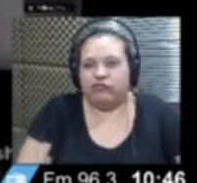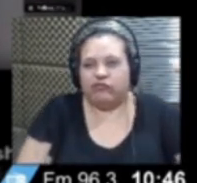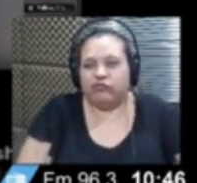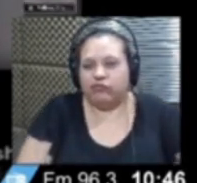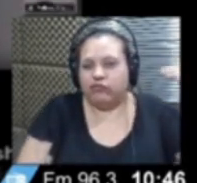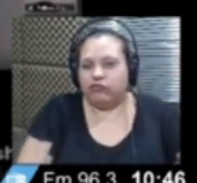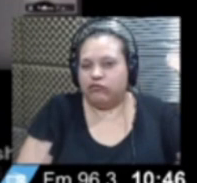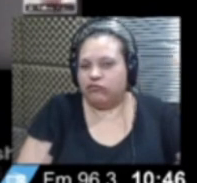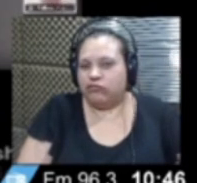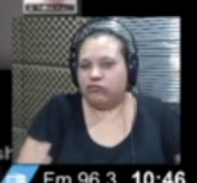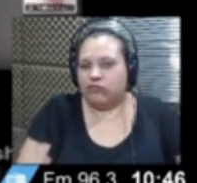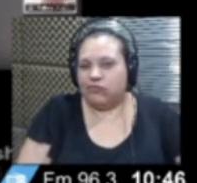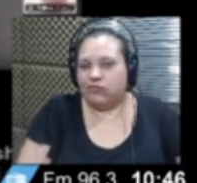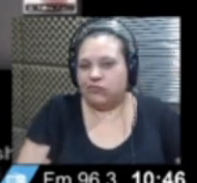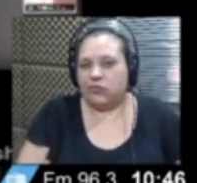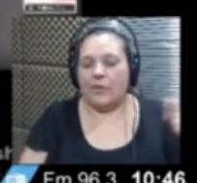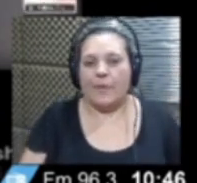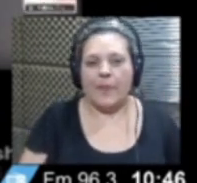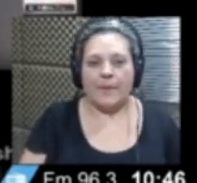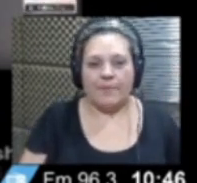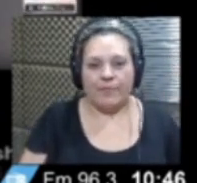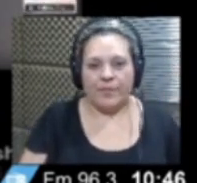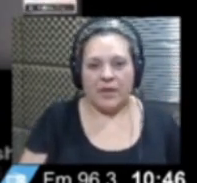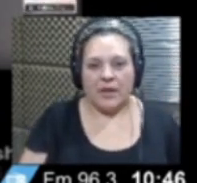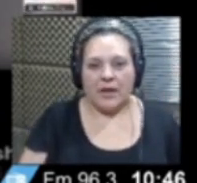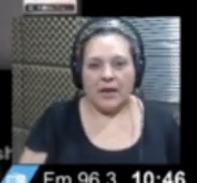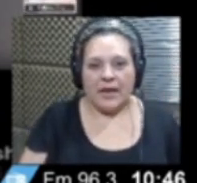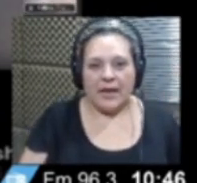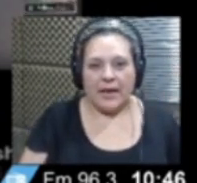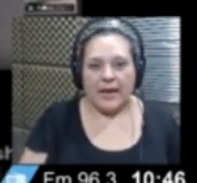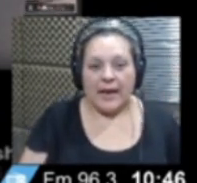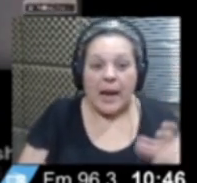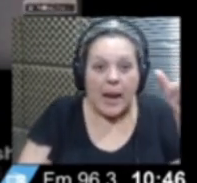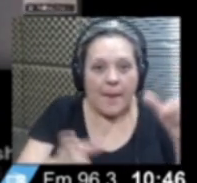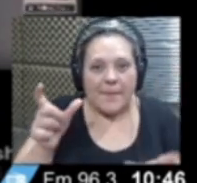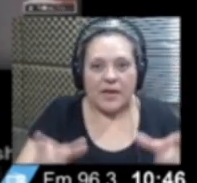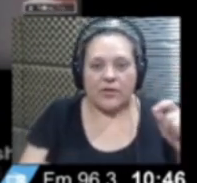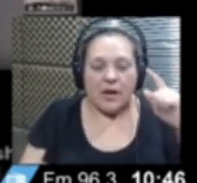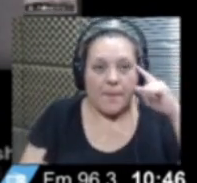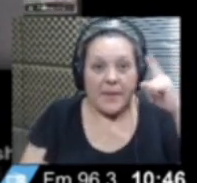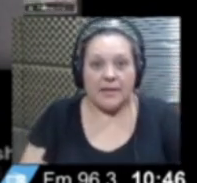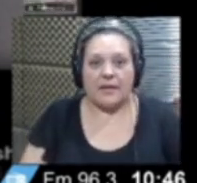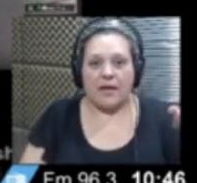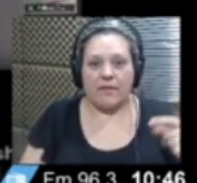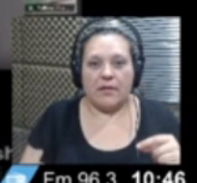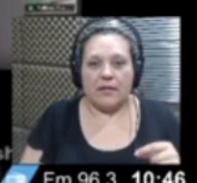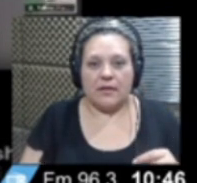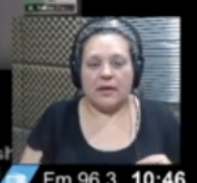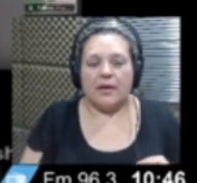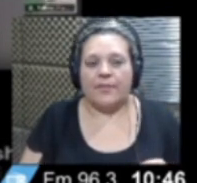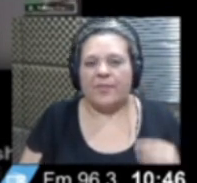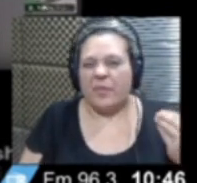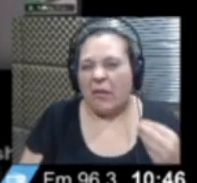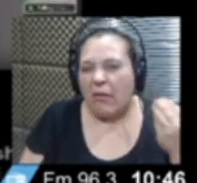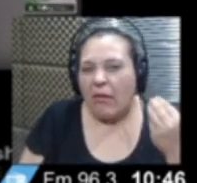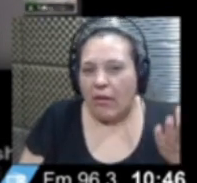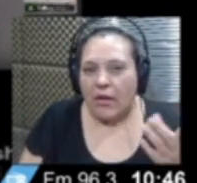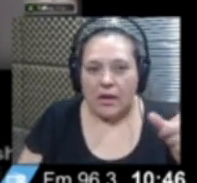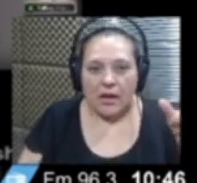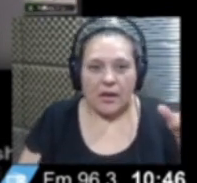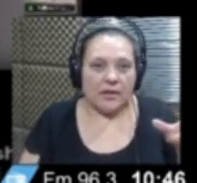elemento folclórico, los negros somos un elemento de lucha. Claro. Leticia. Nuestra historia está